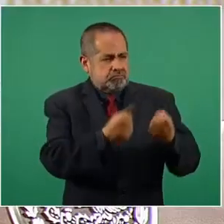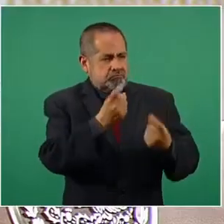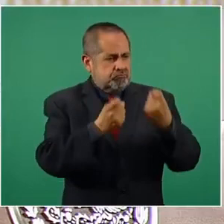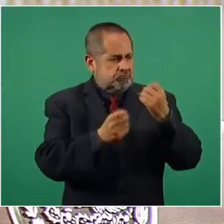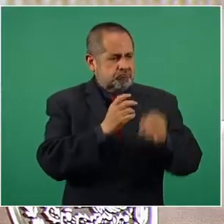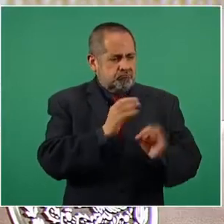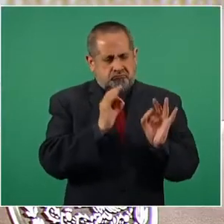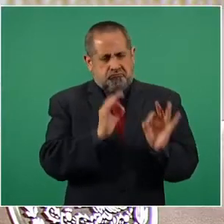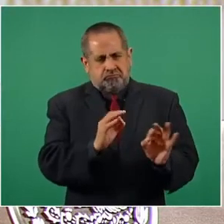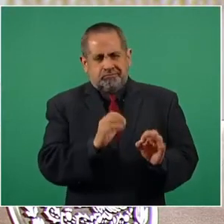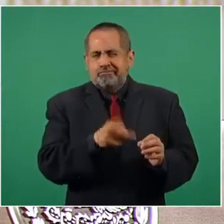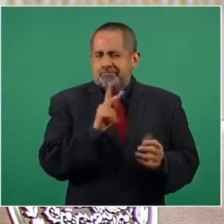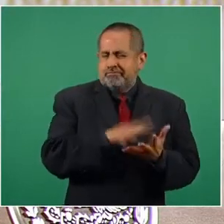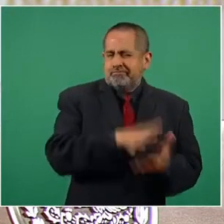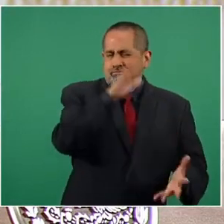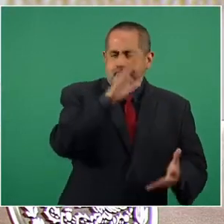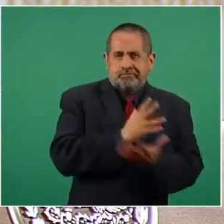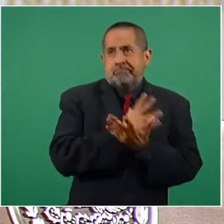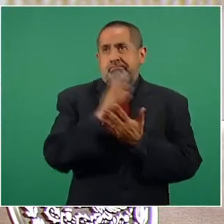excepciones, pero es